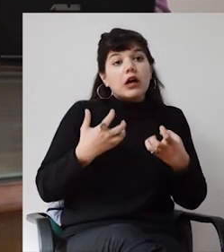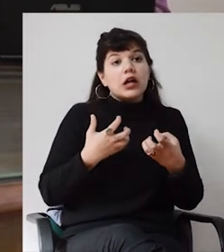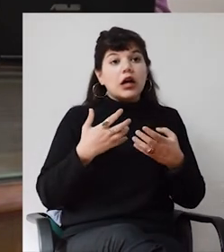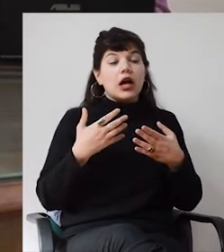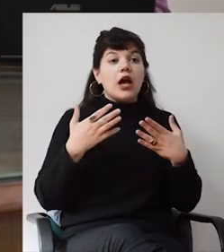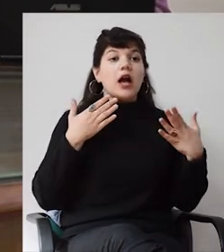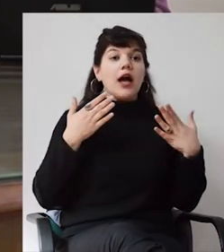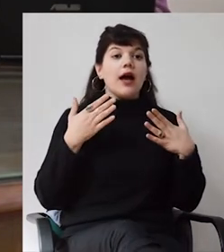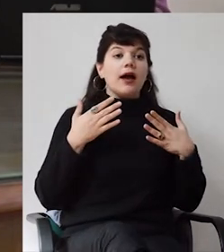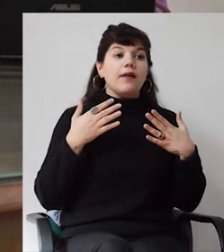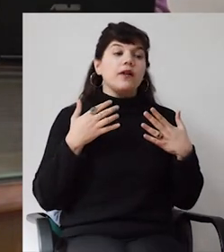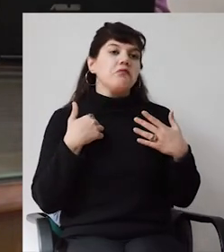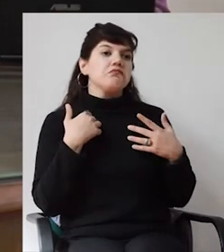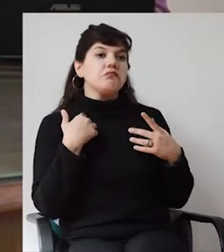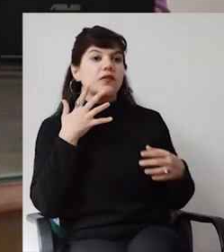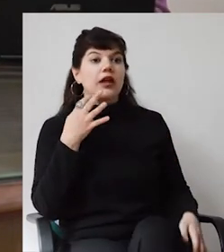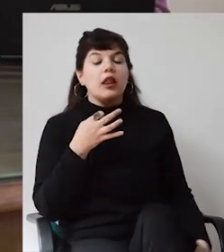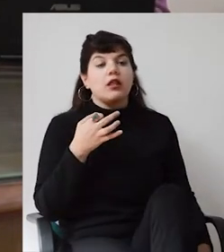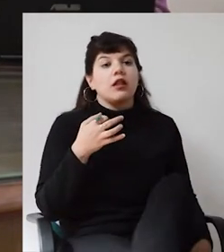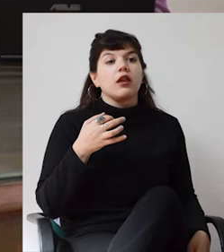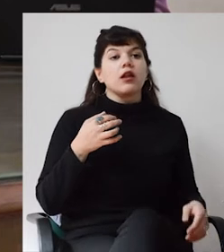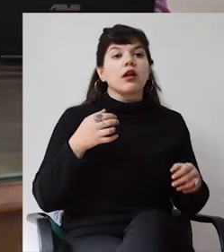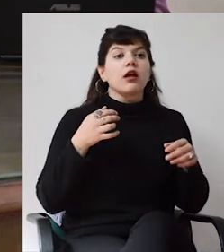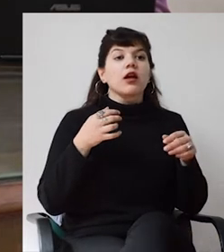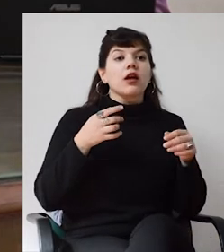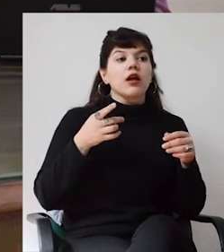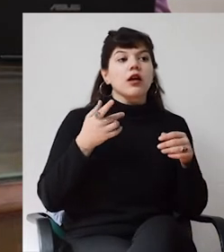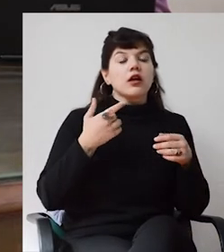Yo antes de meterme en esto,